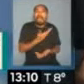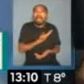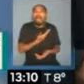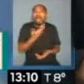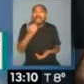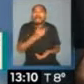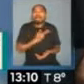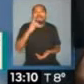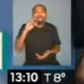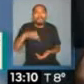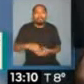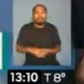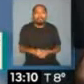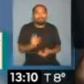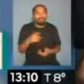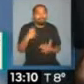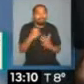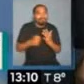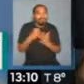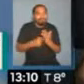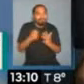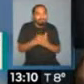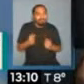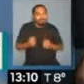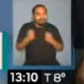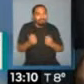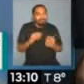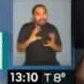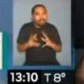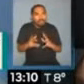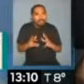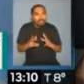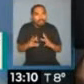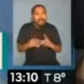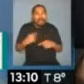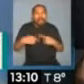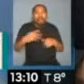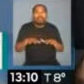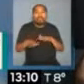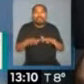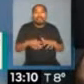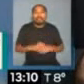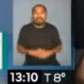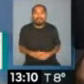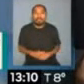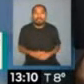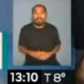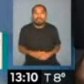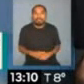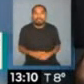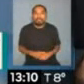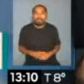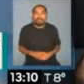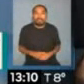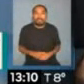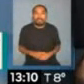Por eso peleamos, por eso luchamos nosotros de seguir con la actividad, más allá de que también intentamos ir haciendo